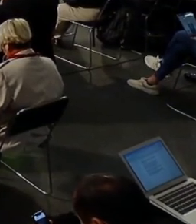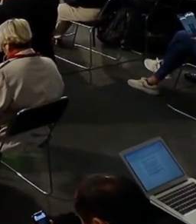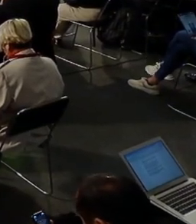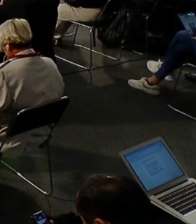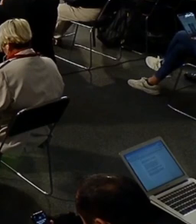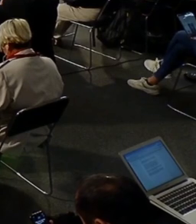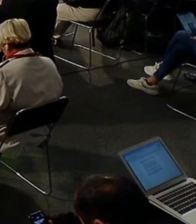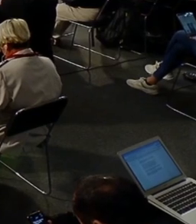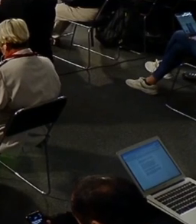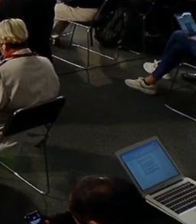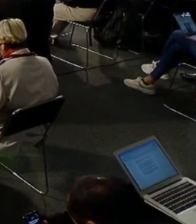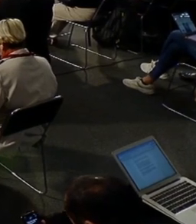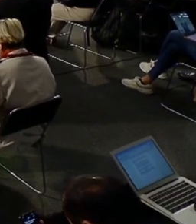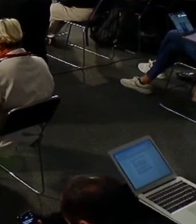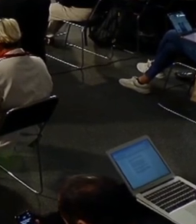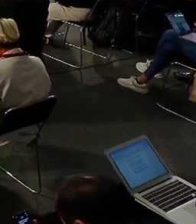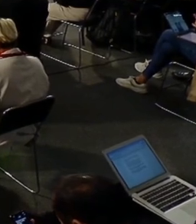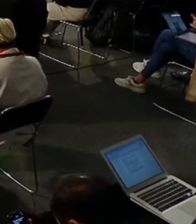vacaciones